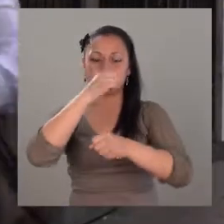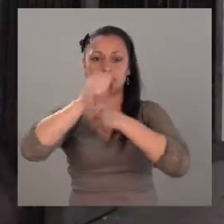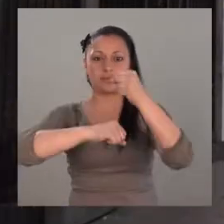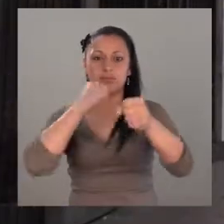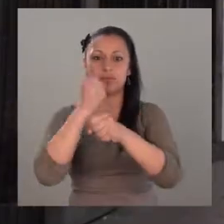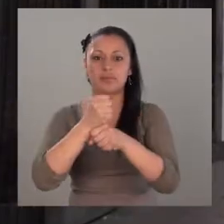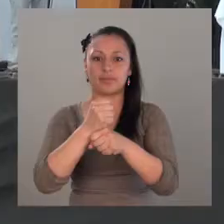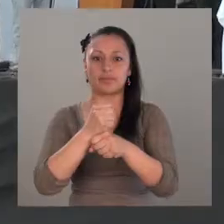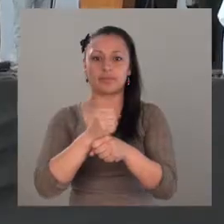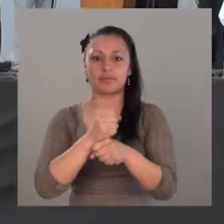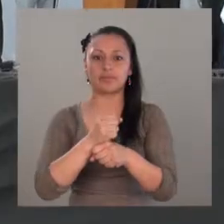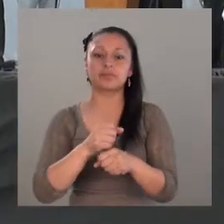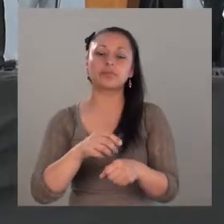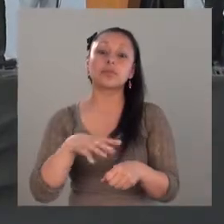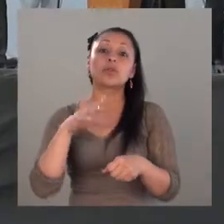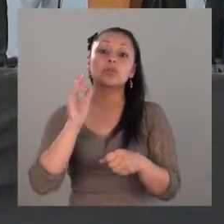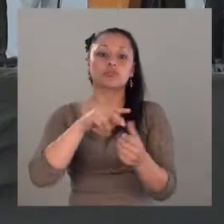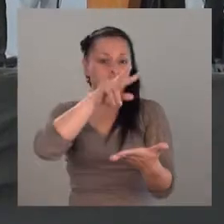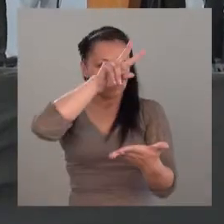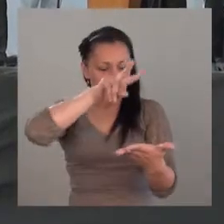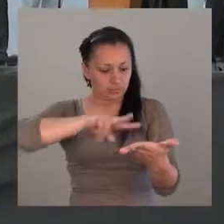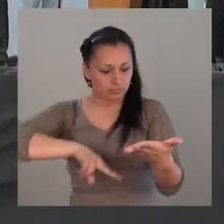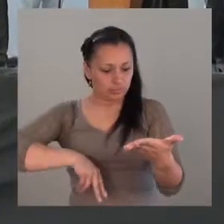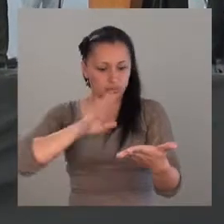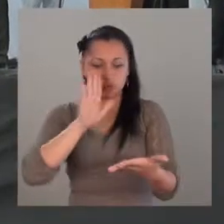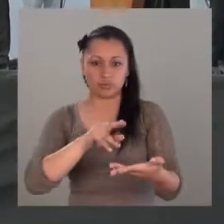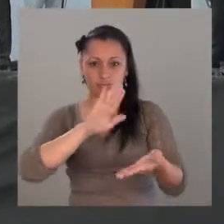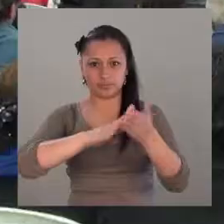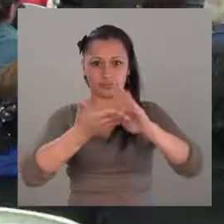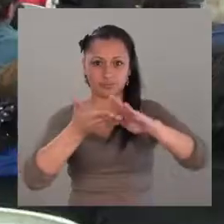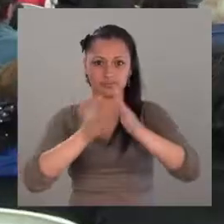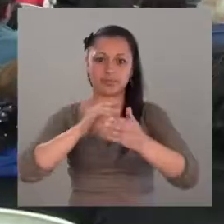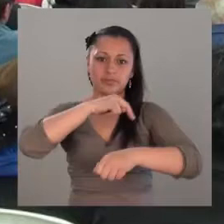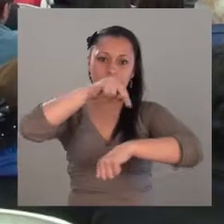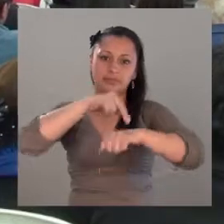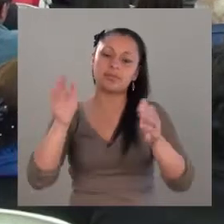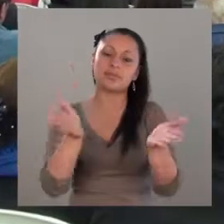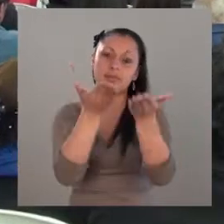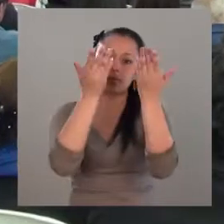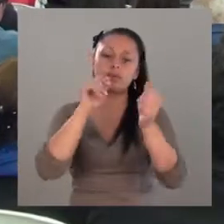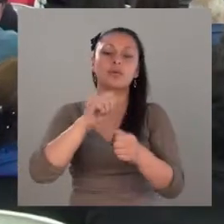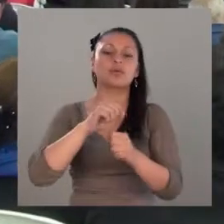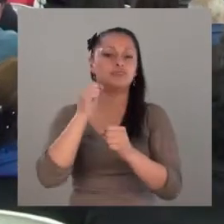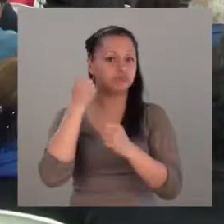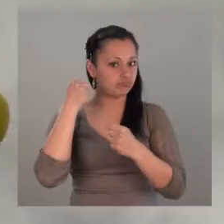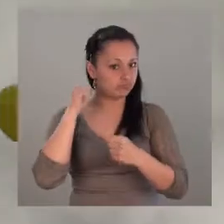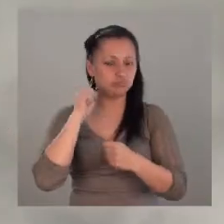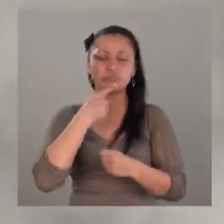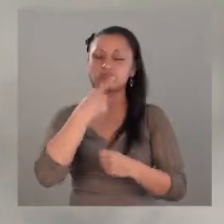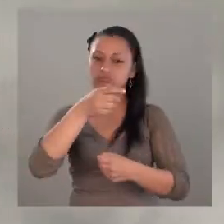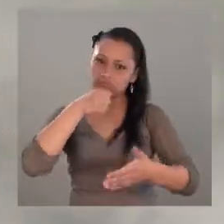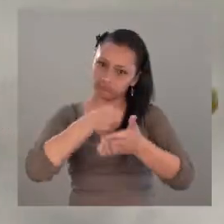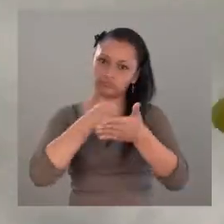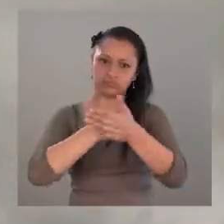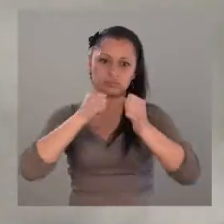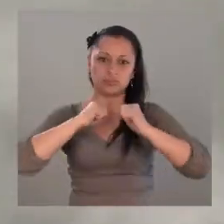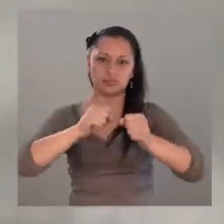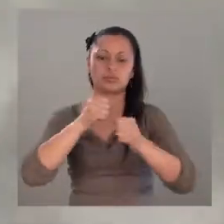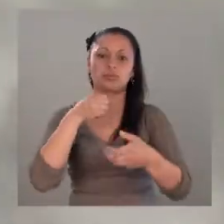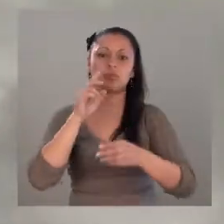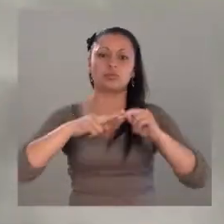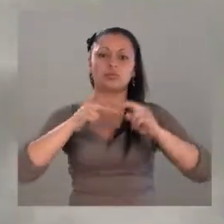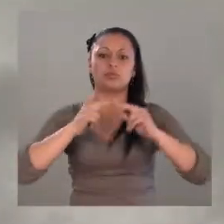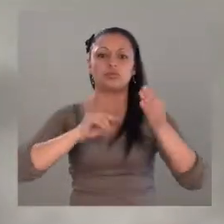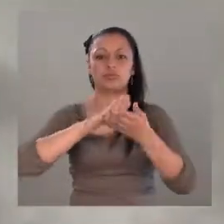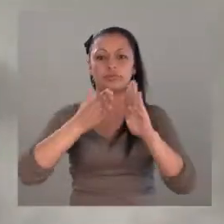creación. Con la lectura del Manifiesto por la Paz, el Gobierno por un Nariño Mejor ratificó su participación en la construcción social de la Agenda de